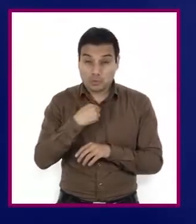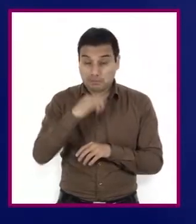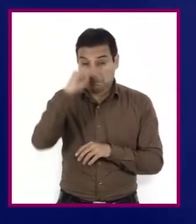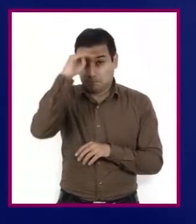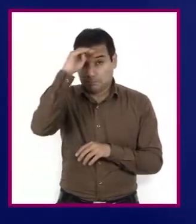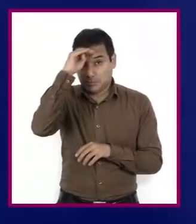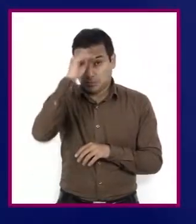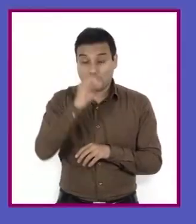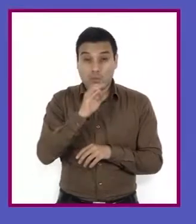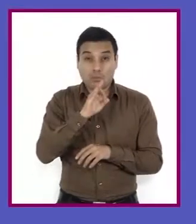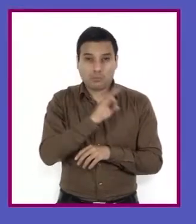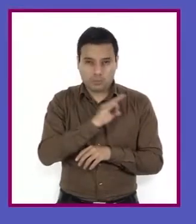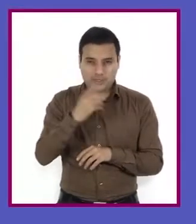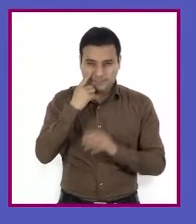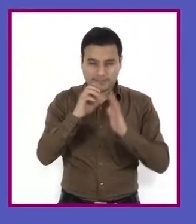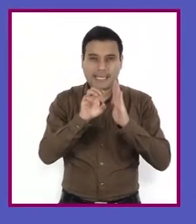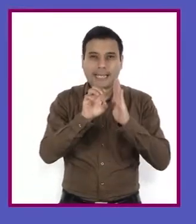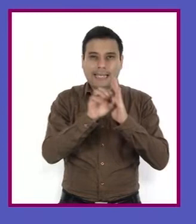podría ir así.